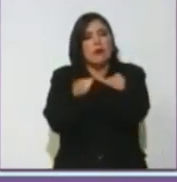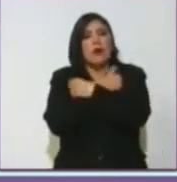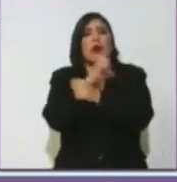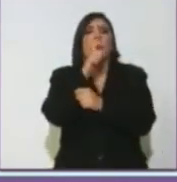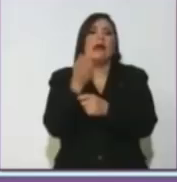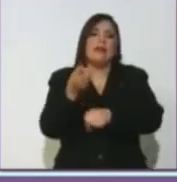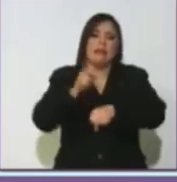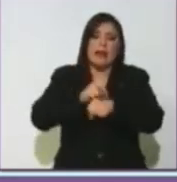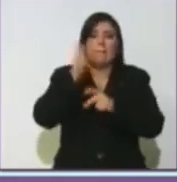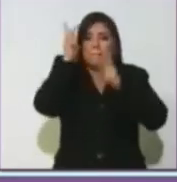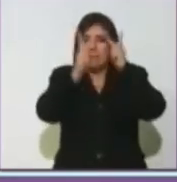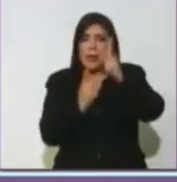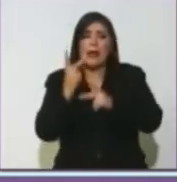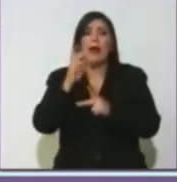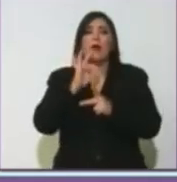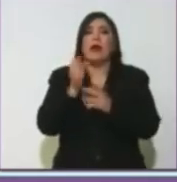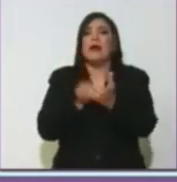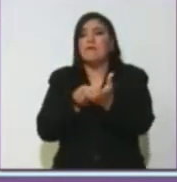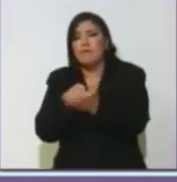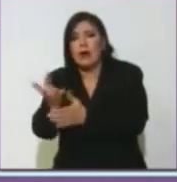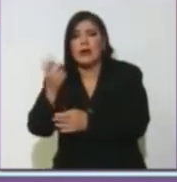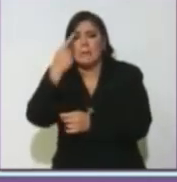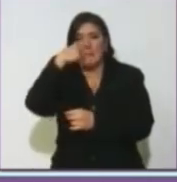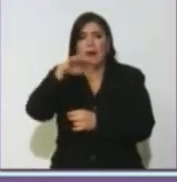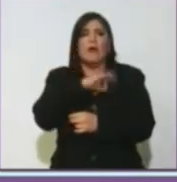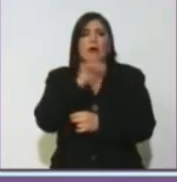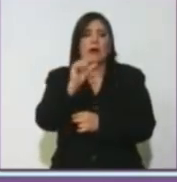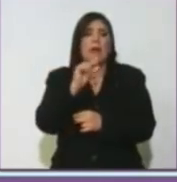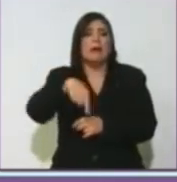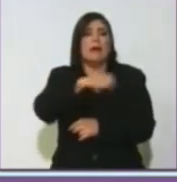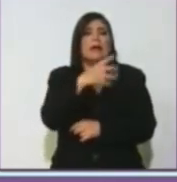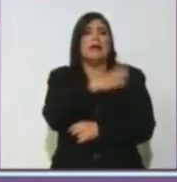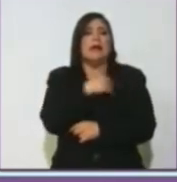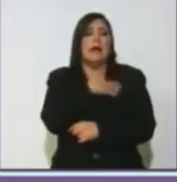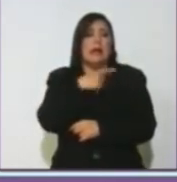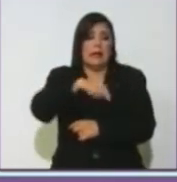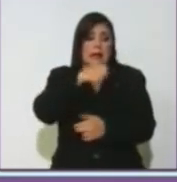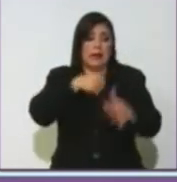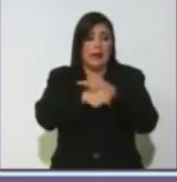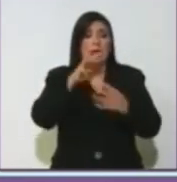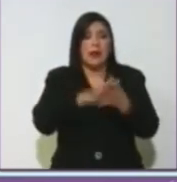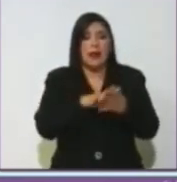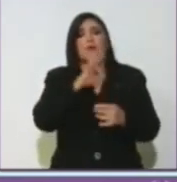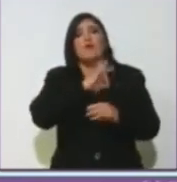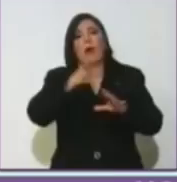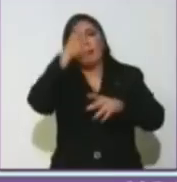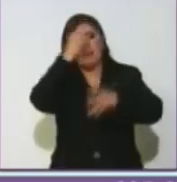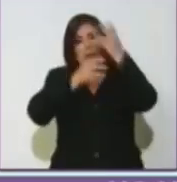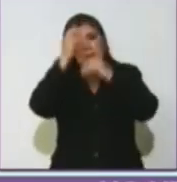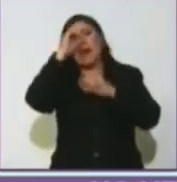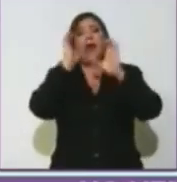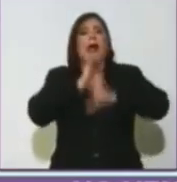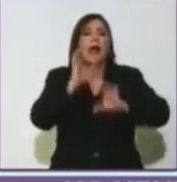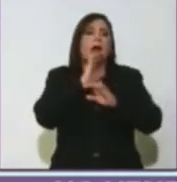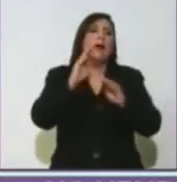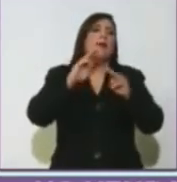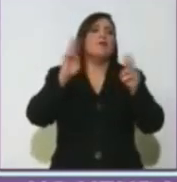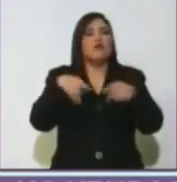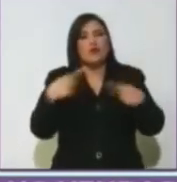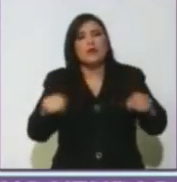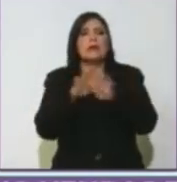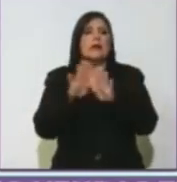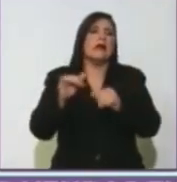fuera en los reclusorios para qué hijos de los internos aprendan canto música actuación artes gráficas